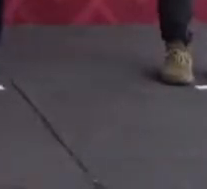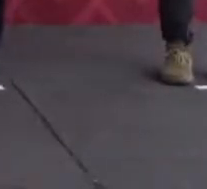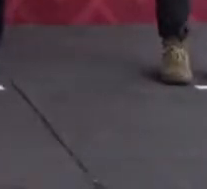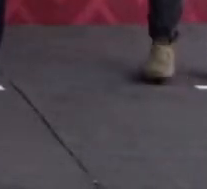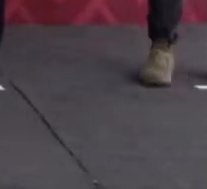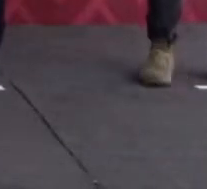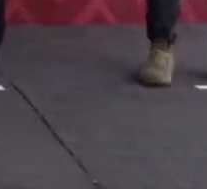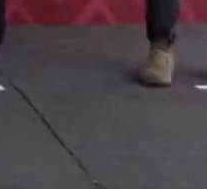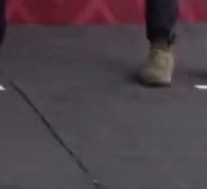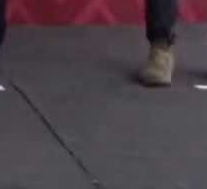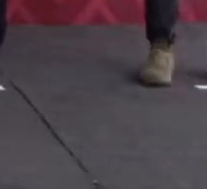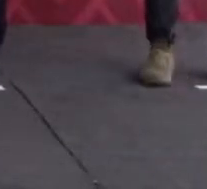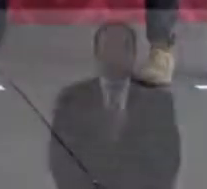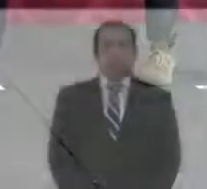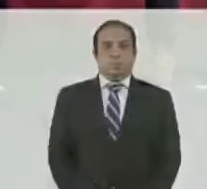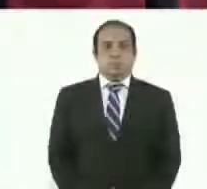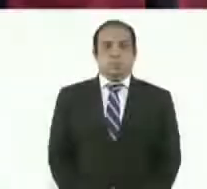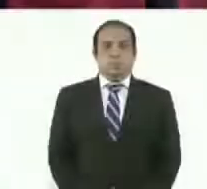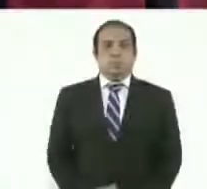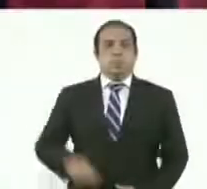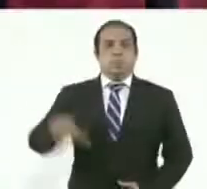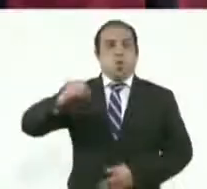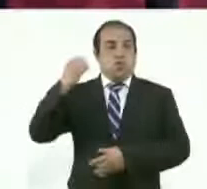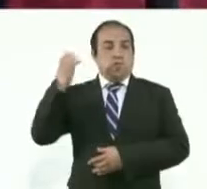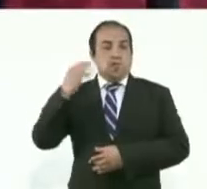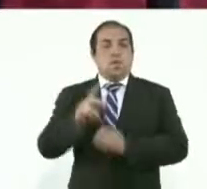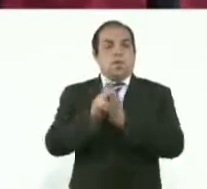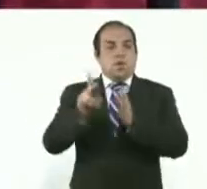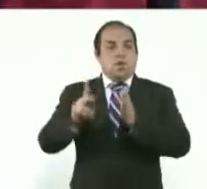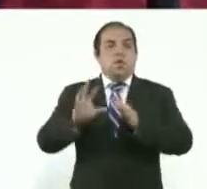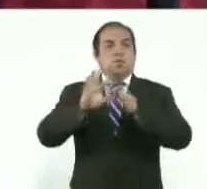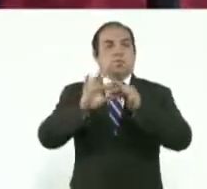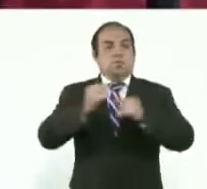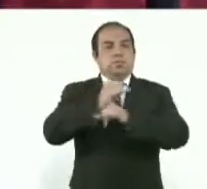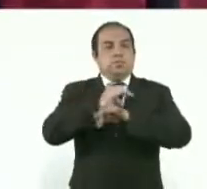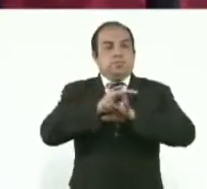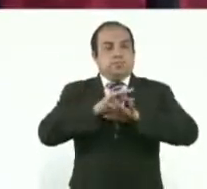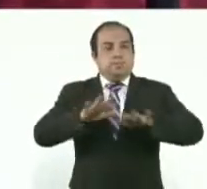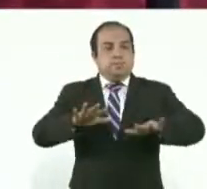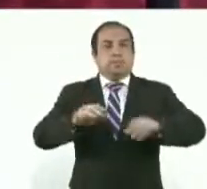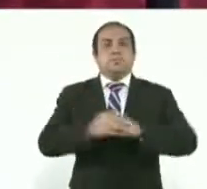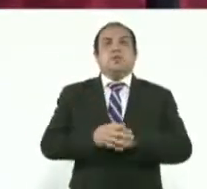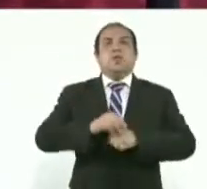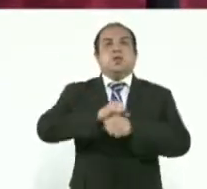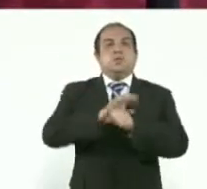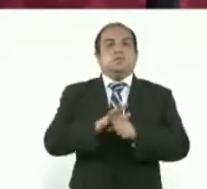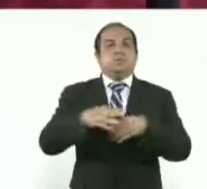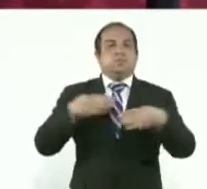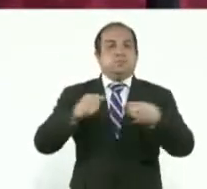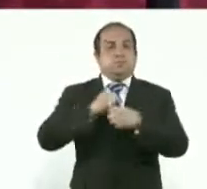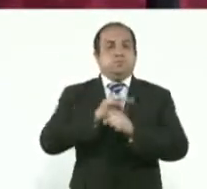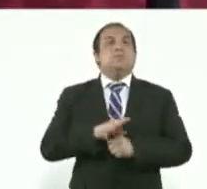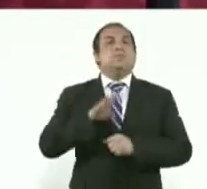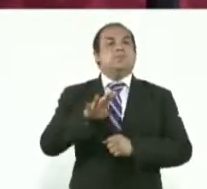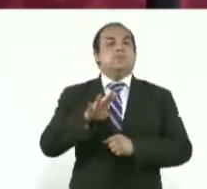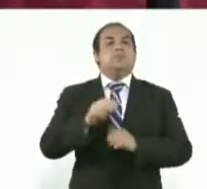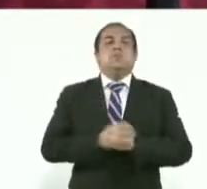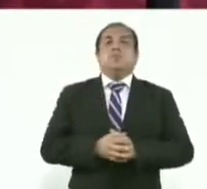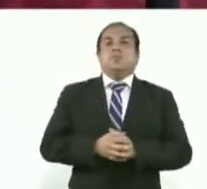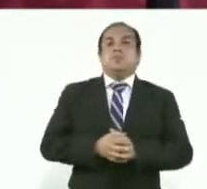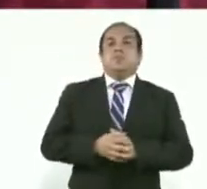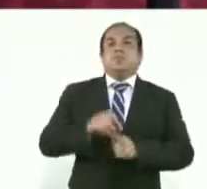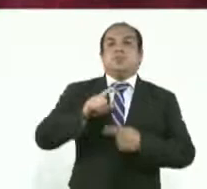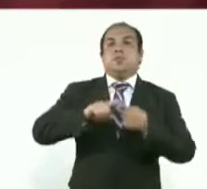Conferencia de prensa informando sobre la situación de la pandemia COVID-19 en la Ciudad de México y posteriormente sobre la mesa de trabajo del agua en la